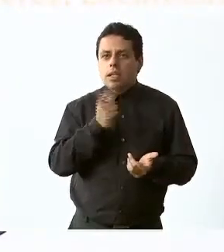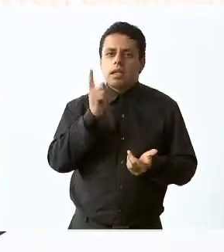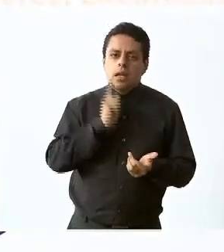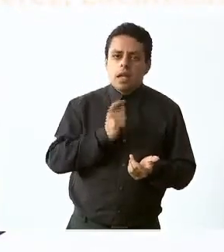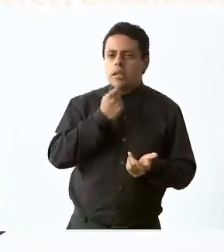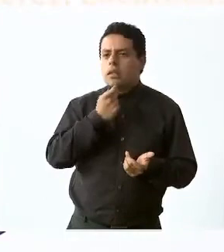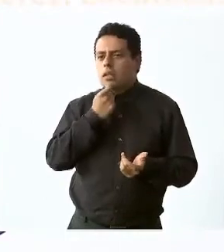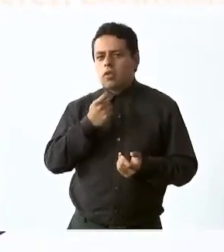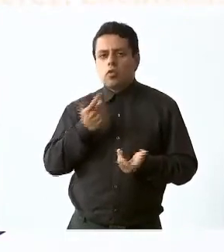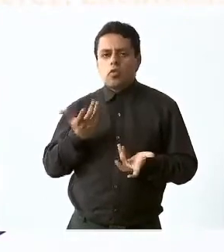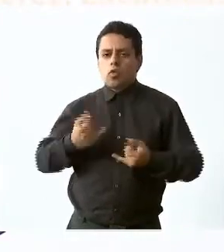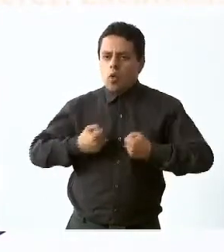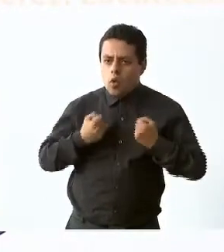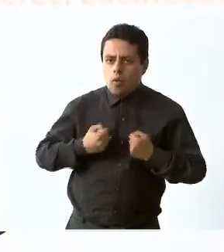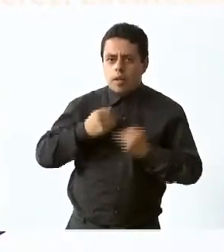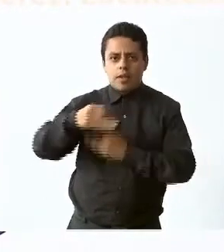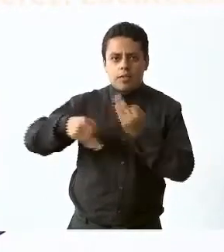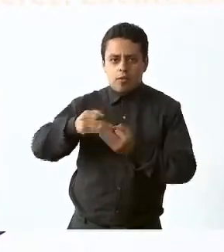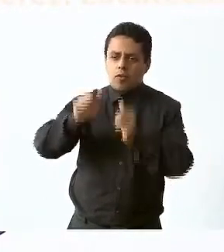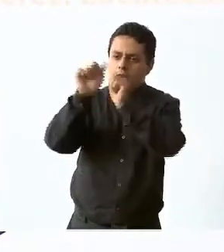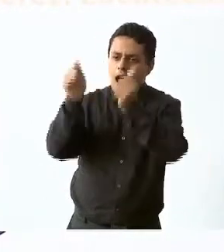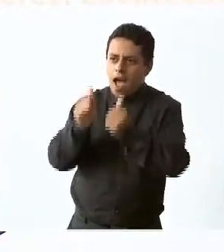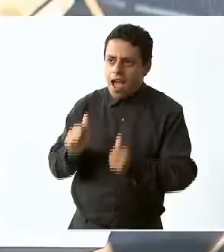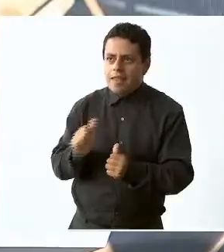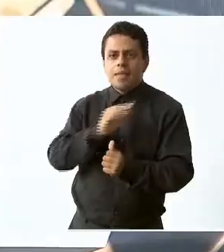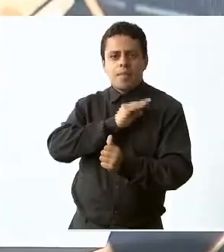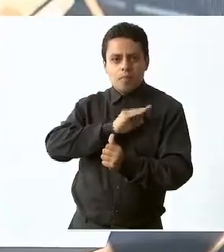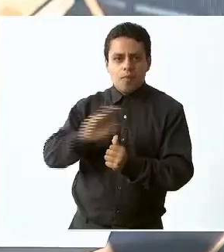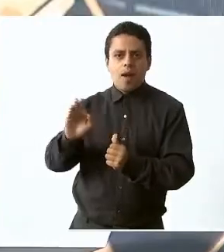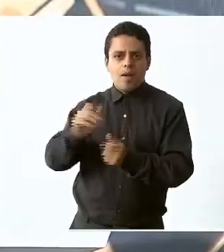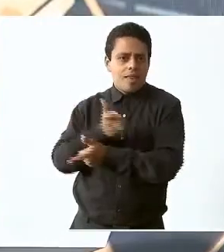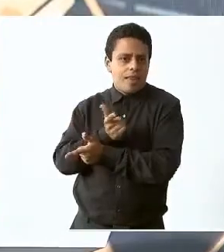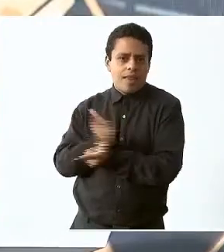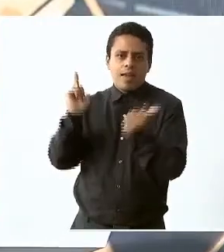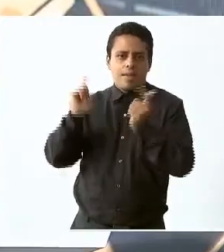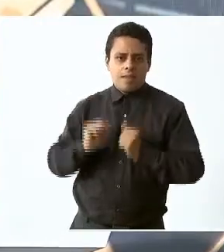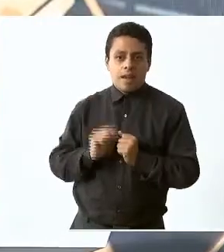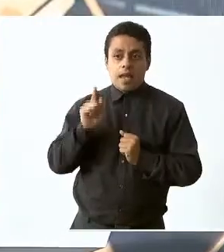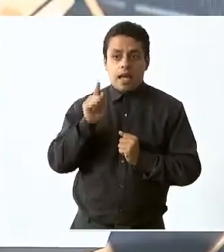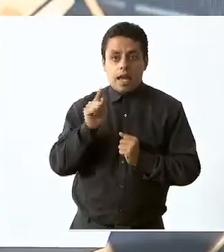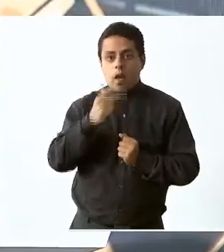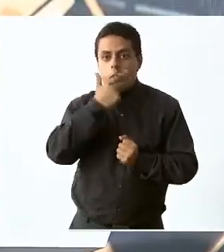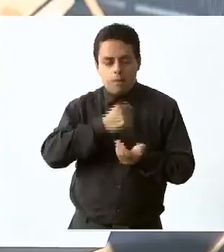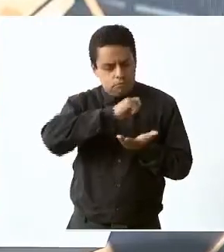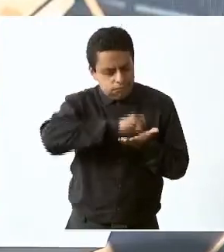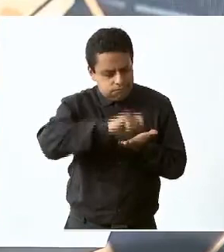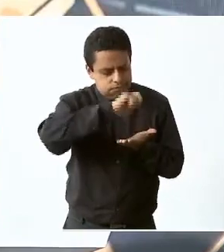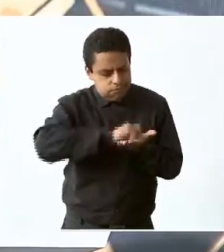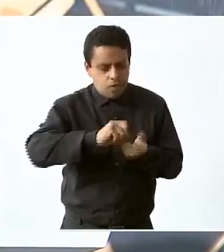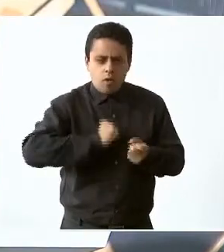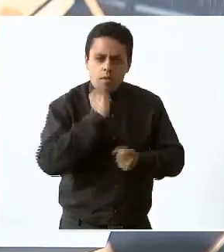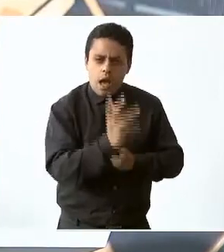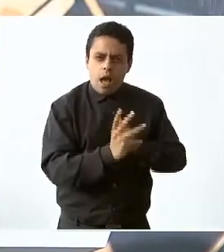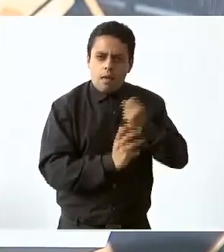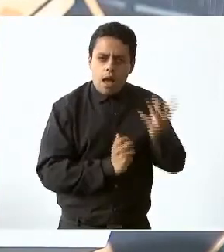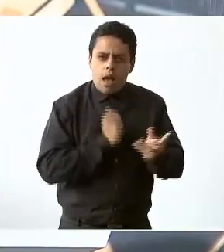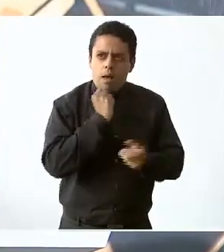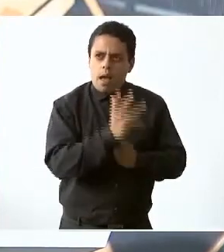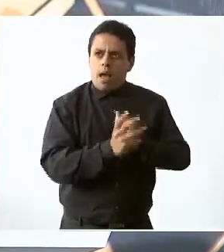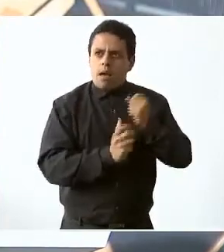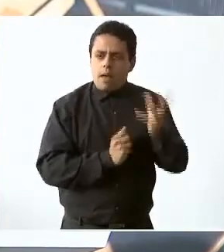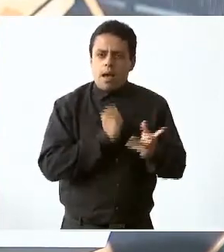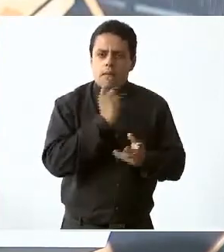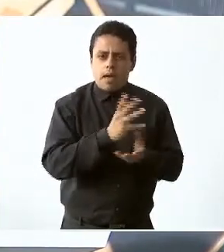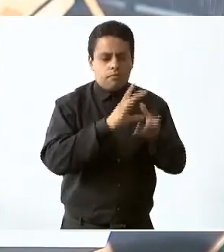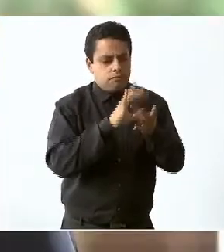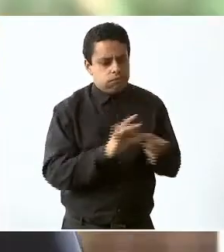su voz en el arte, como él lo hizo en la literatura. La poesía fue su refugio. ante la desolación y lo imposible